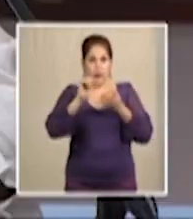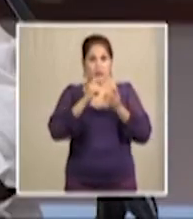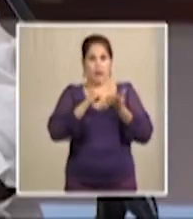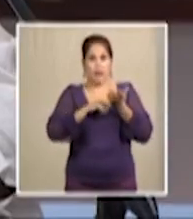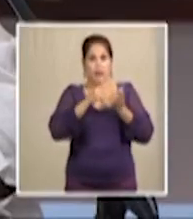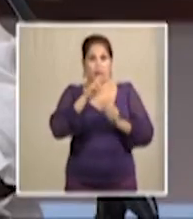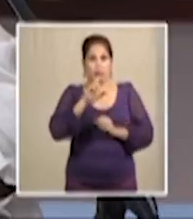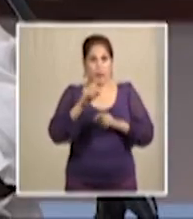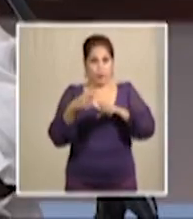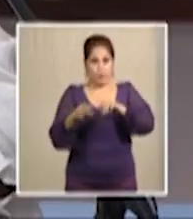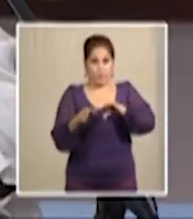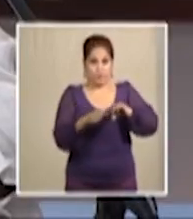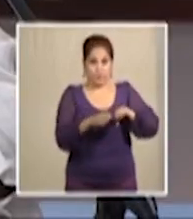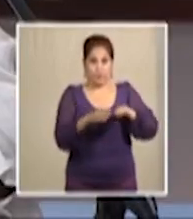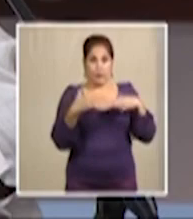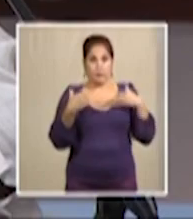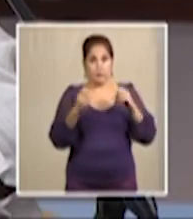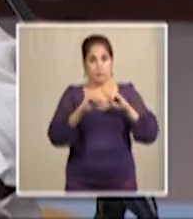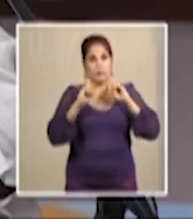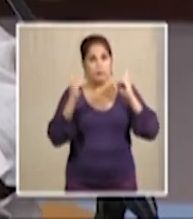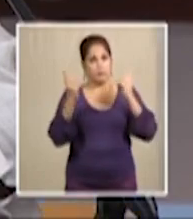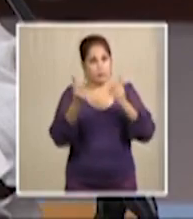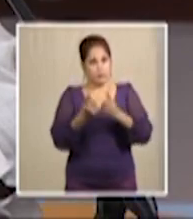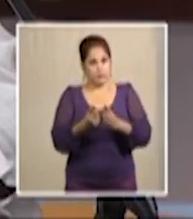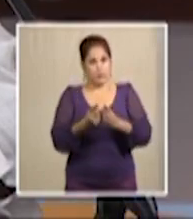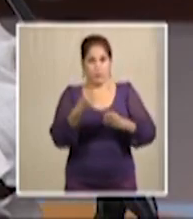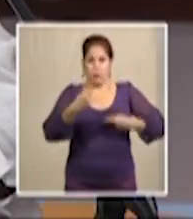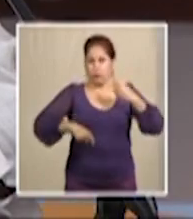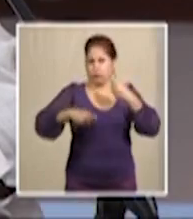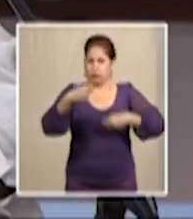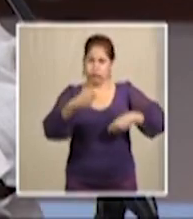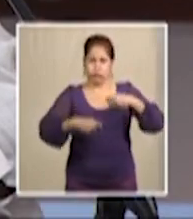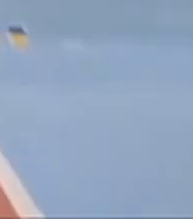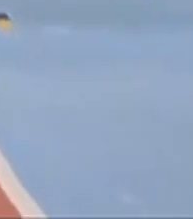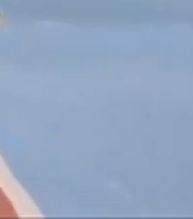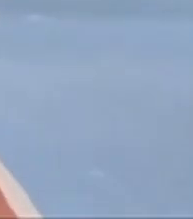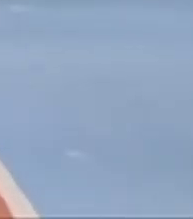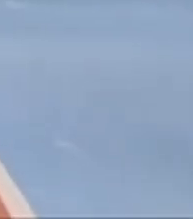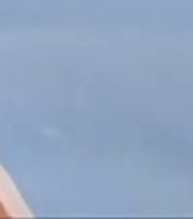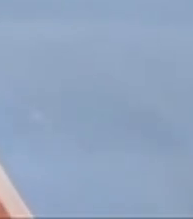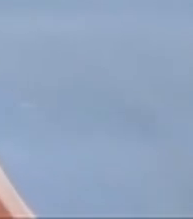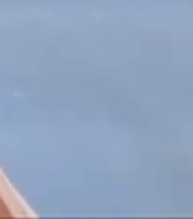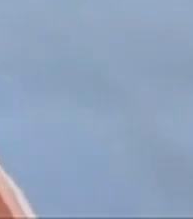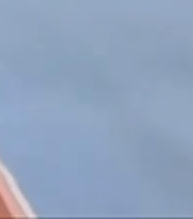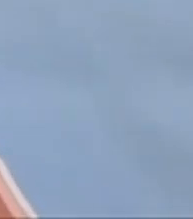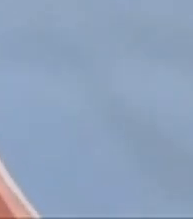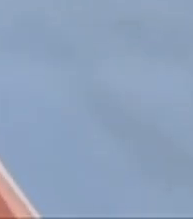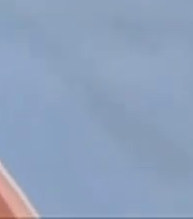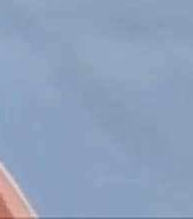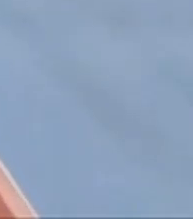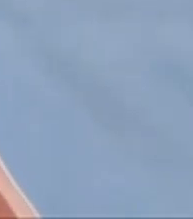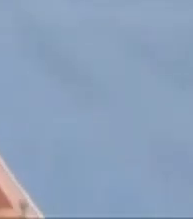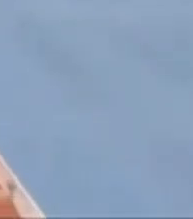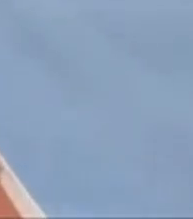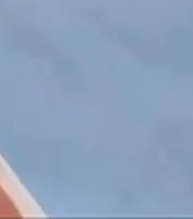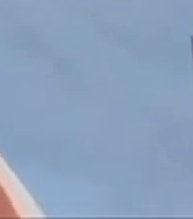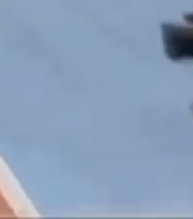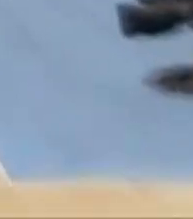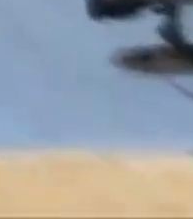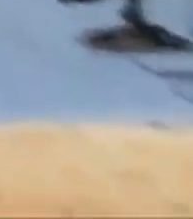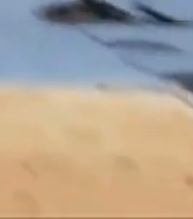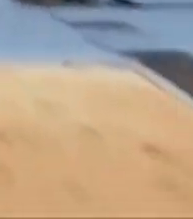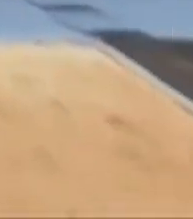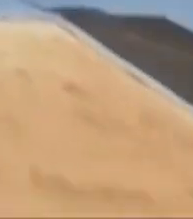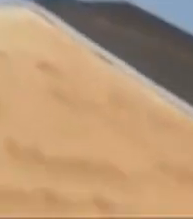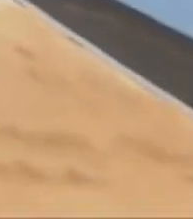sobresaliendo el jardín con 18 la lucha con 12 el boxeo con 7 y el canotaje y el tiro con 5 cada uno el resto